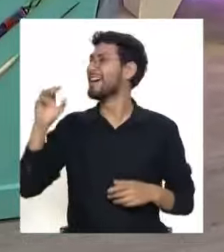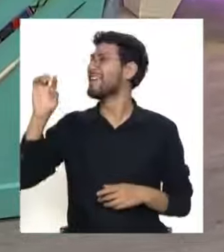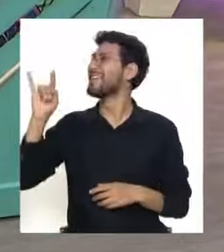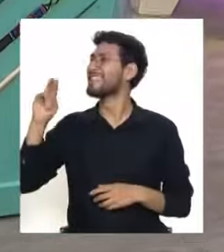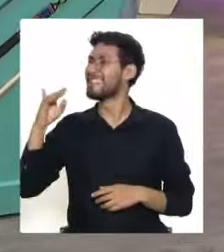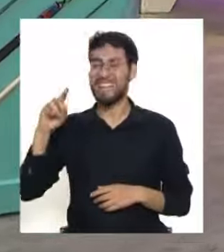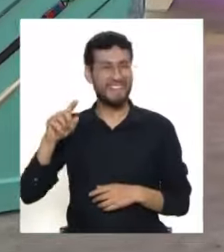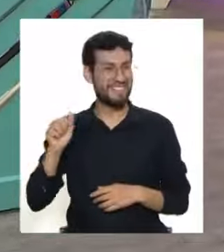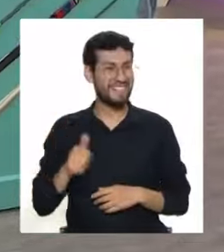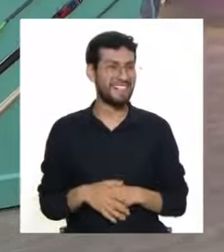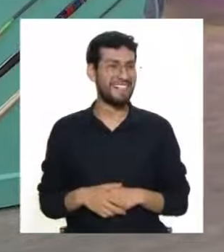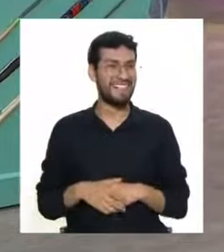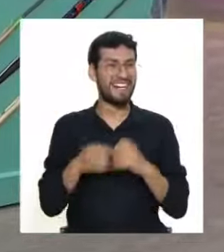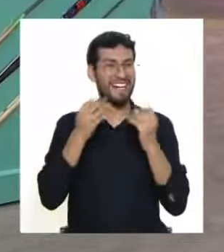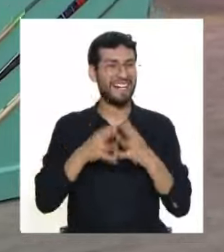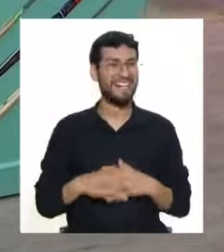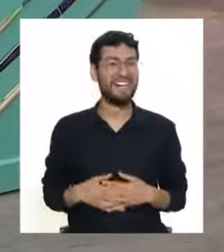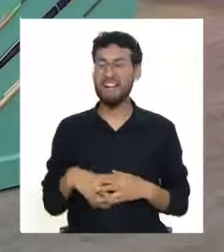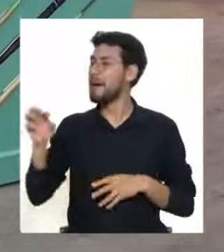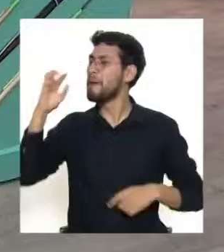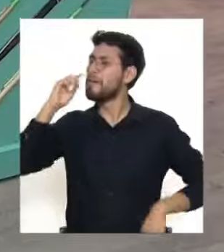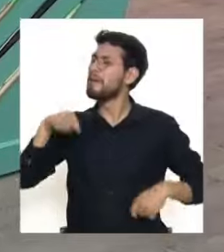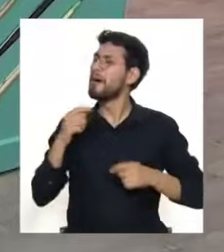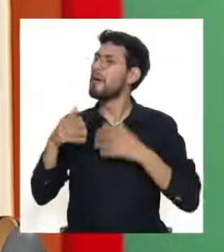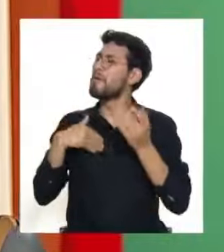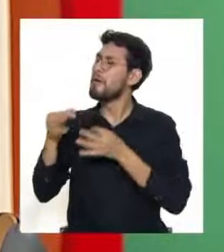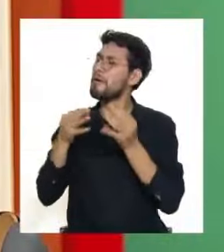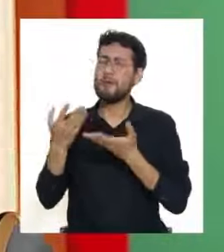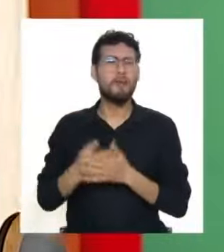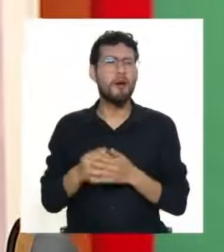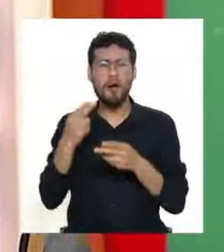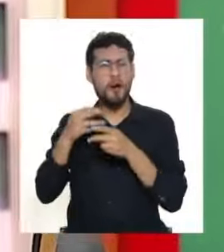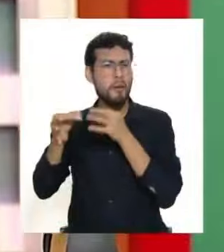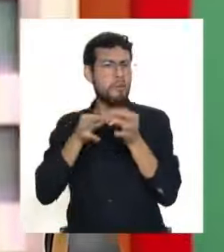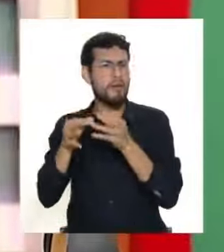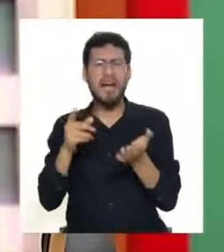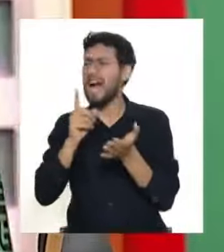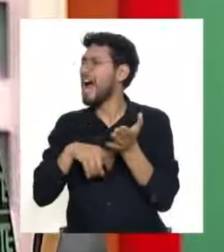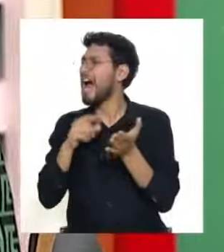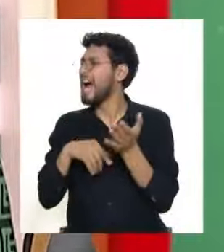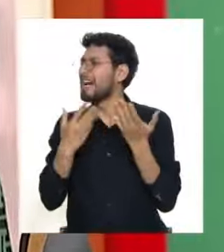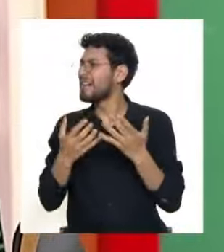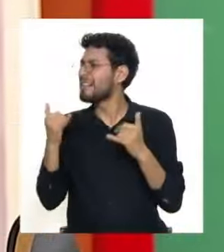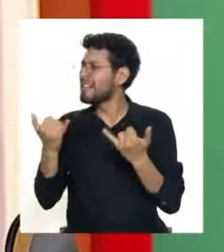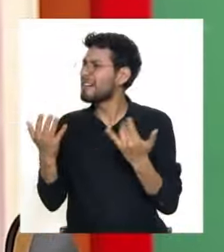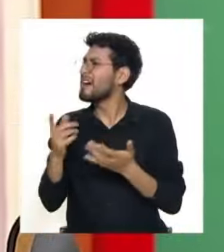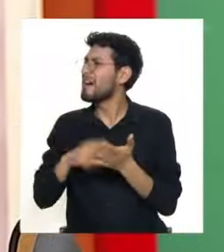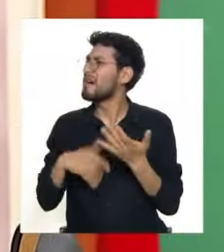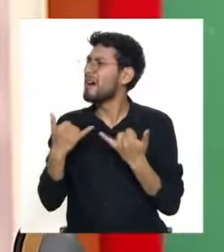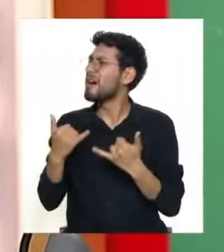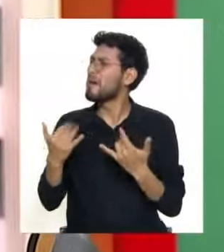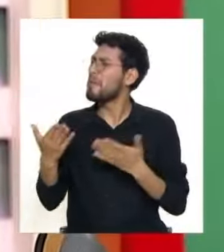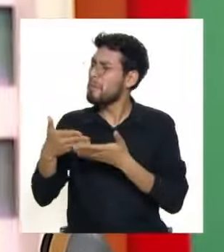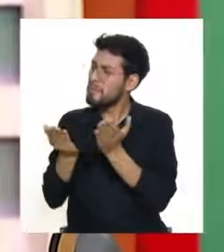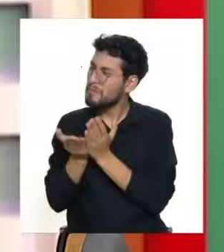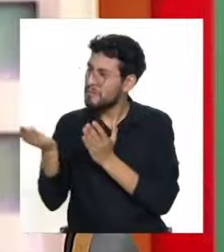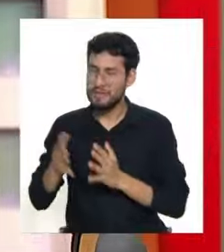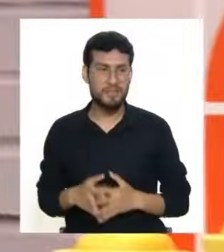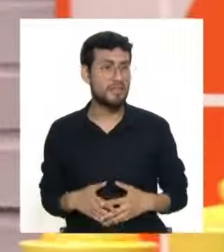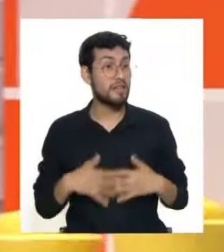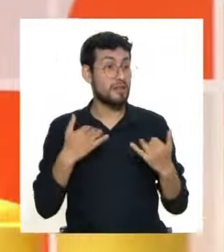veo. Ya. Papi Piso. Papi Piso, ¿nos puedes hacer, por favor, un recuento de qué, en qué paso está ya del plato? Le